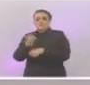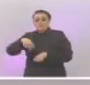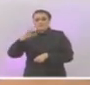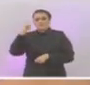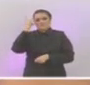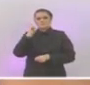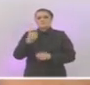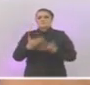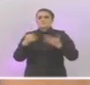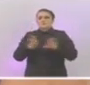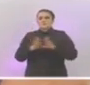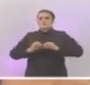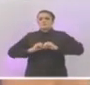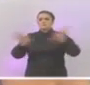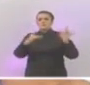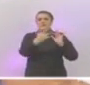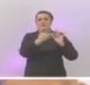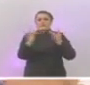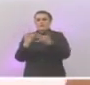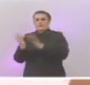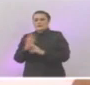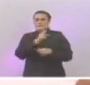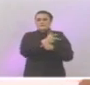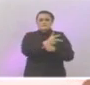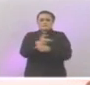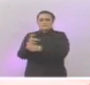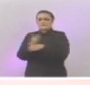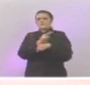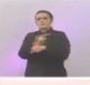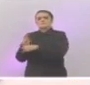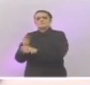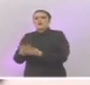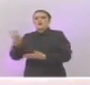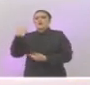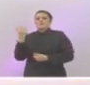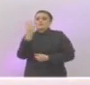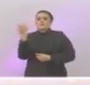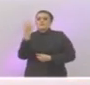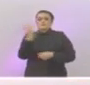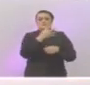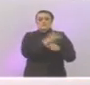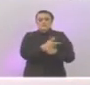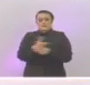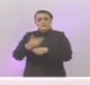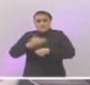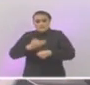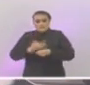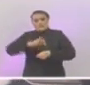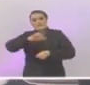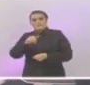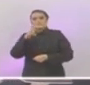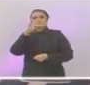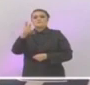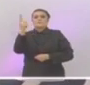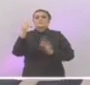la ampliación de la cobertura de la red estatal de videovigilancia, que pasará de cerca de 400 cámaras en la actualidad a más